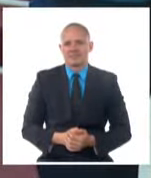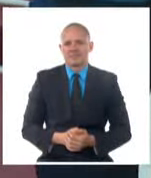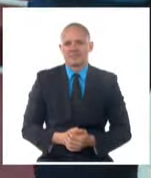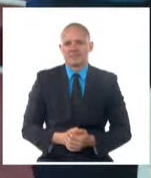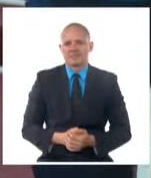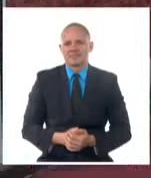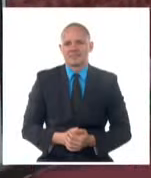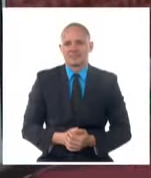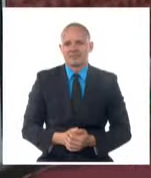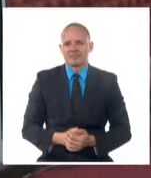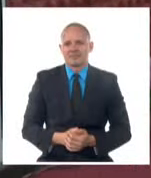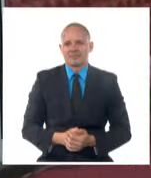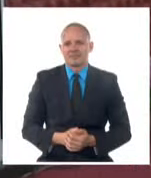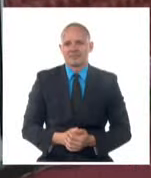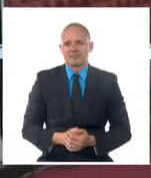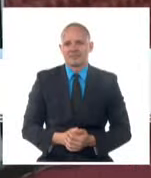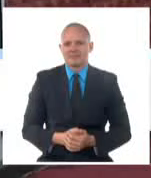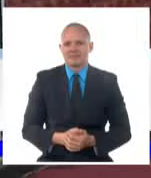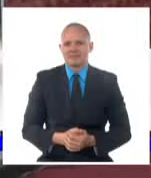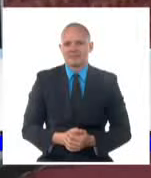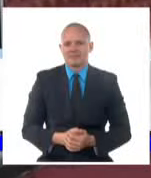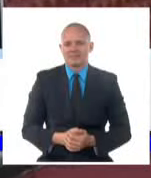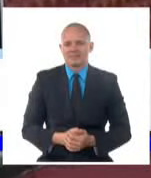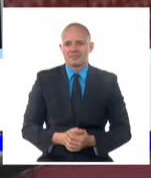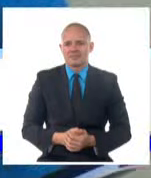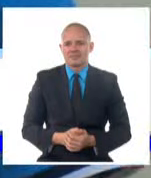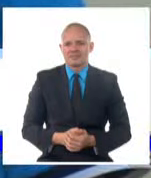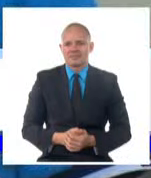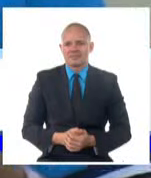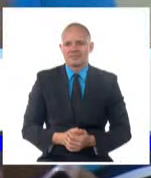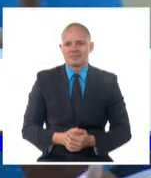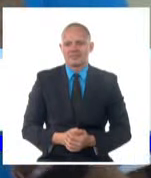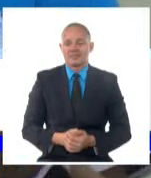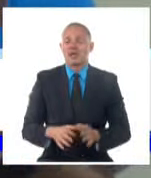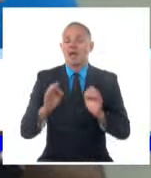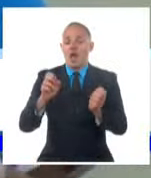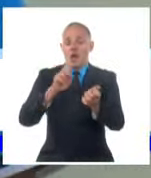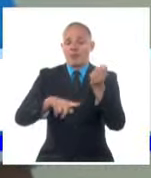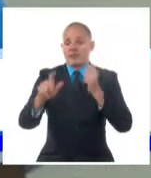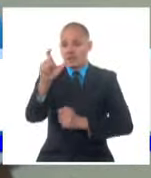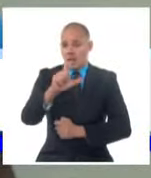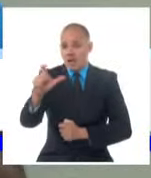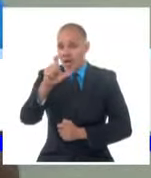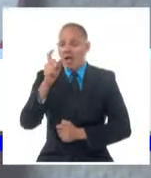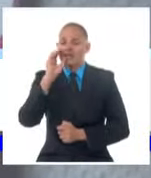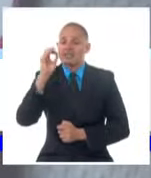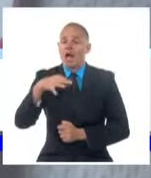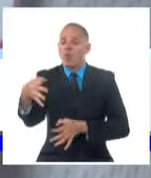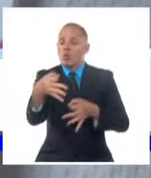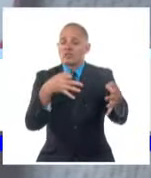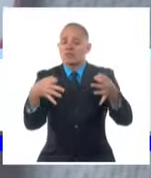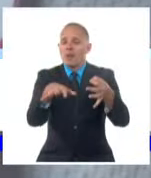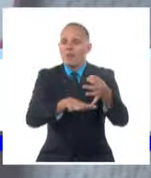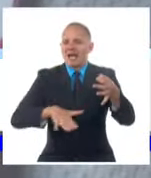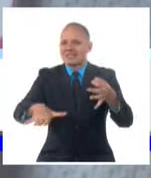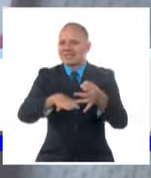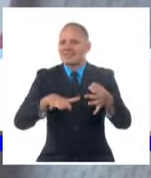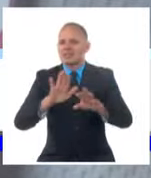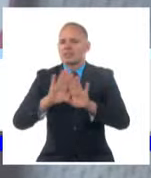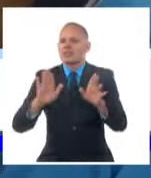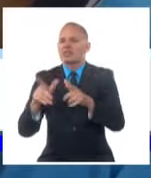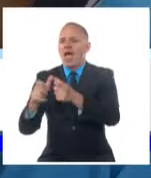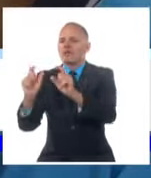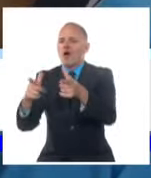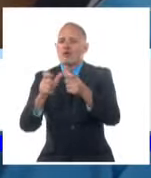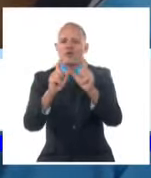Tras un proceso orgánico en más de 2.250 organizaciones de base, la Asamblea Provincial Duodécimo Congreso de la Unión